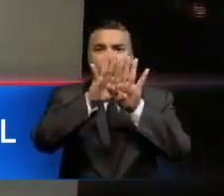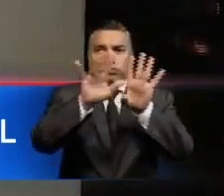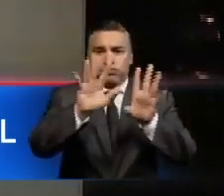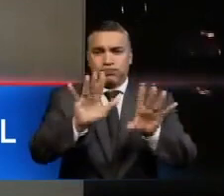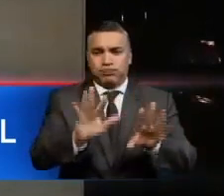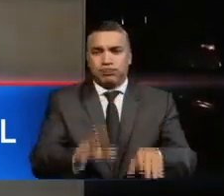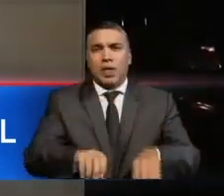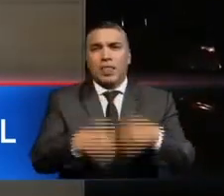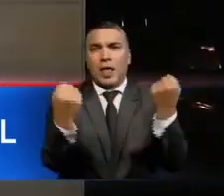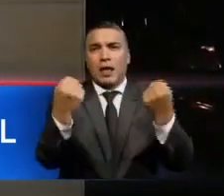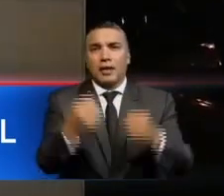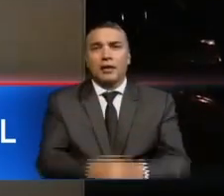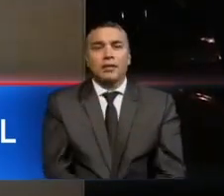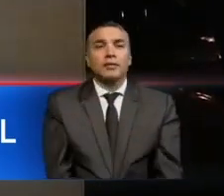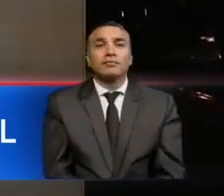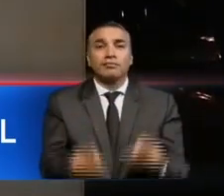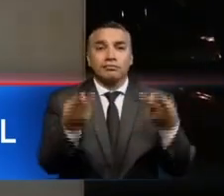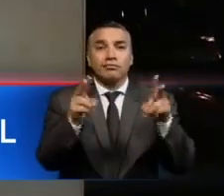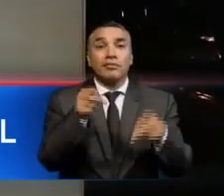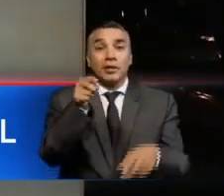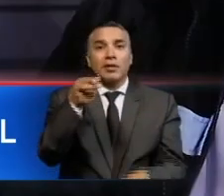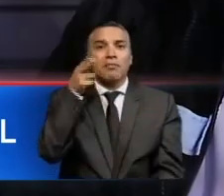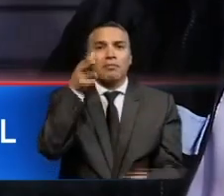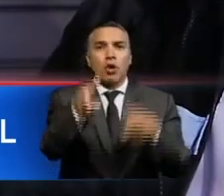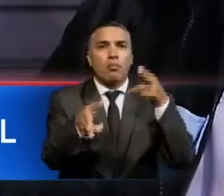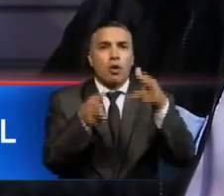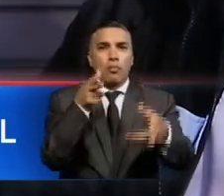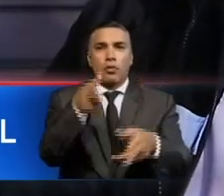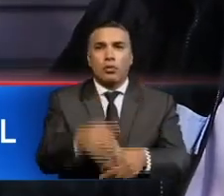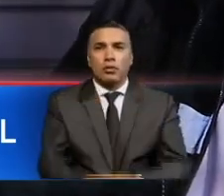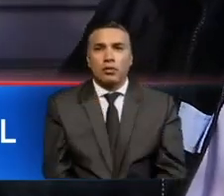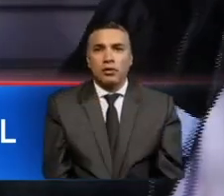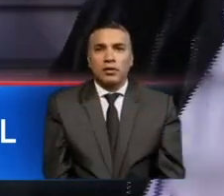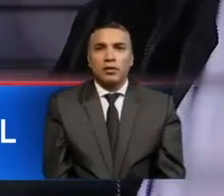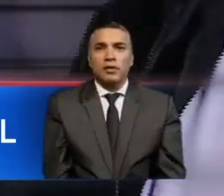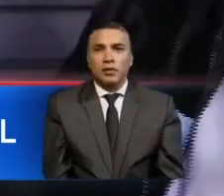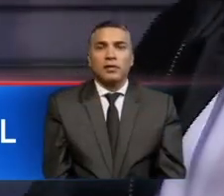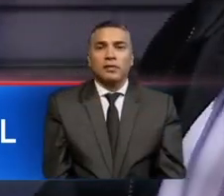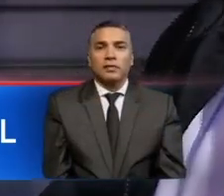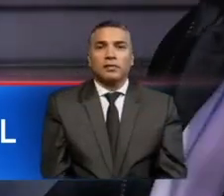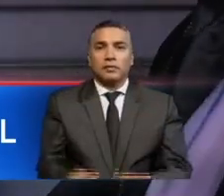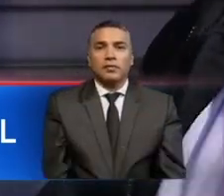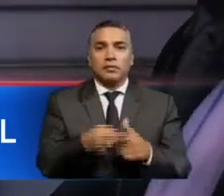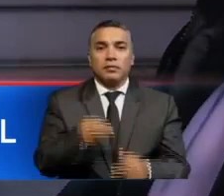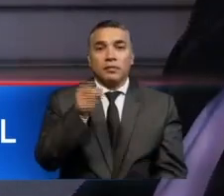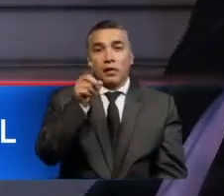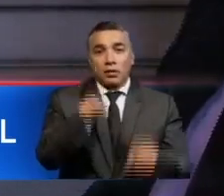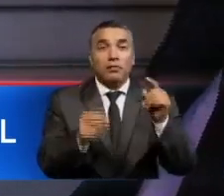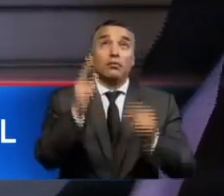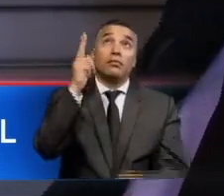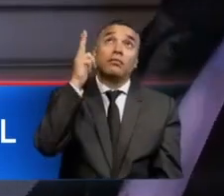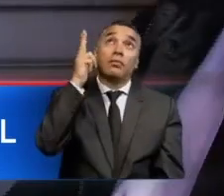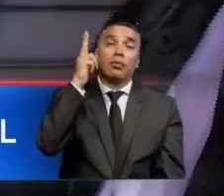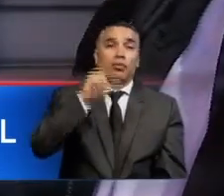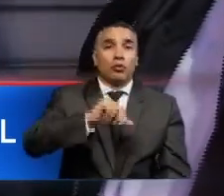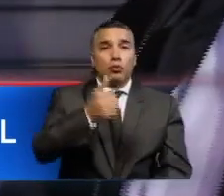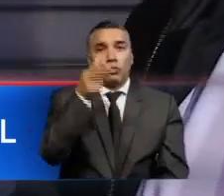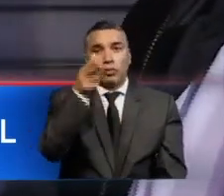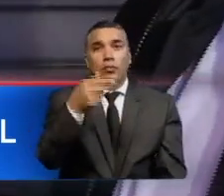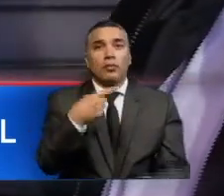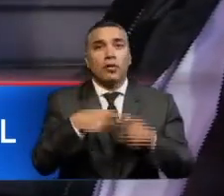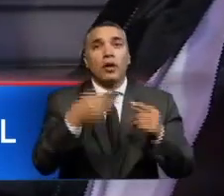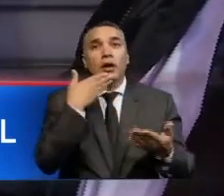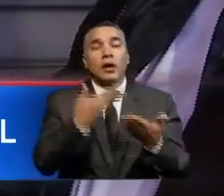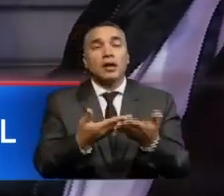ventana en la que impactaron los disparos. Efectivamente, unos disparos, unos al aire, pero gracias a Dios